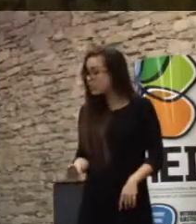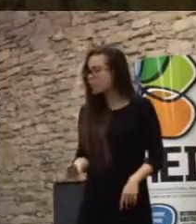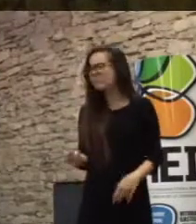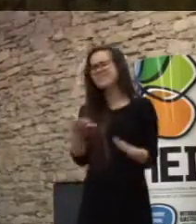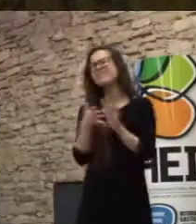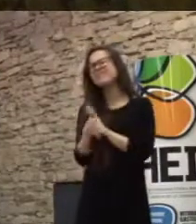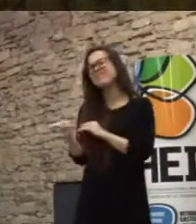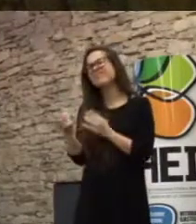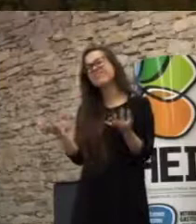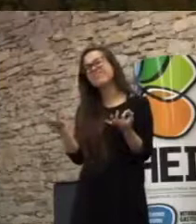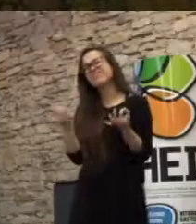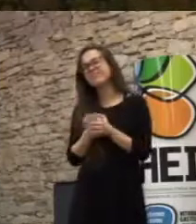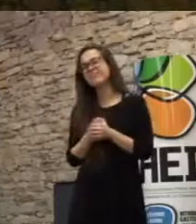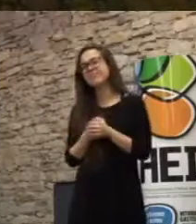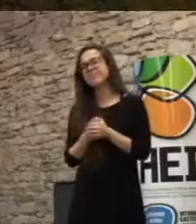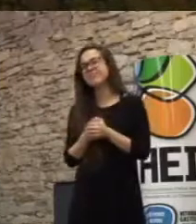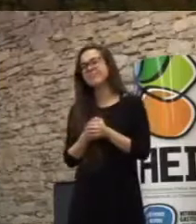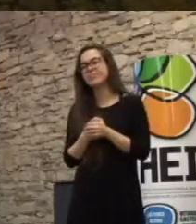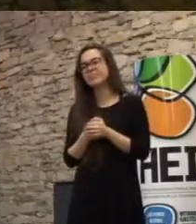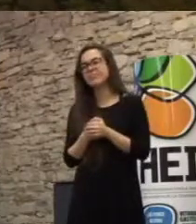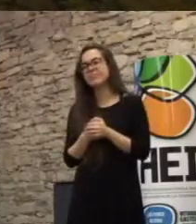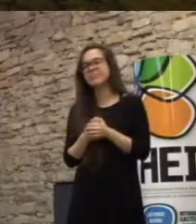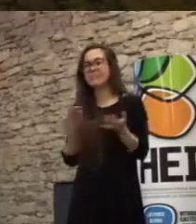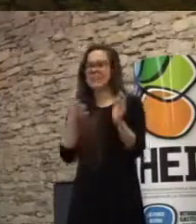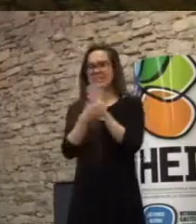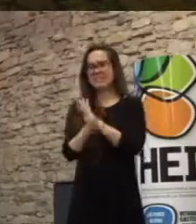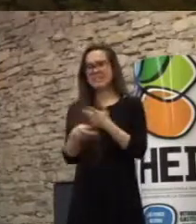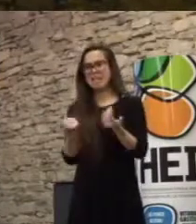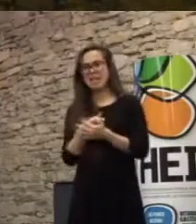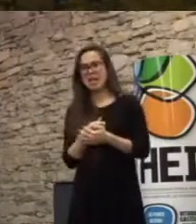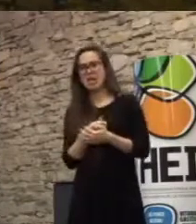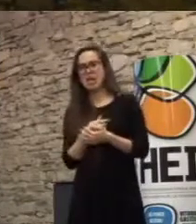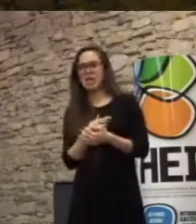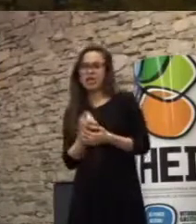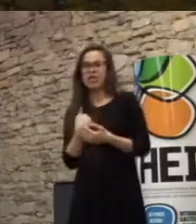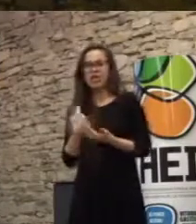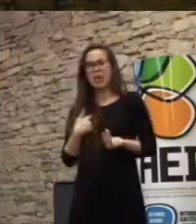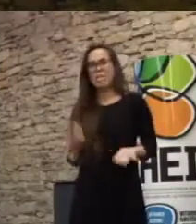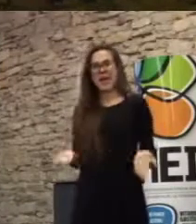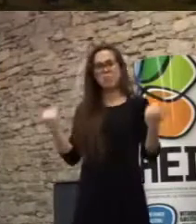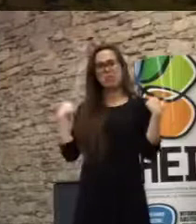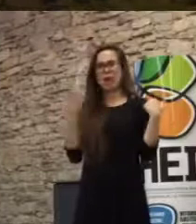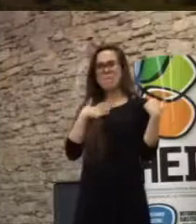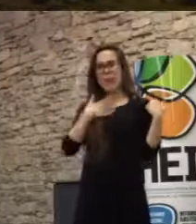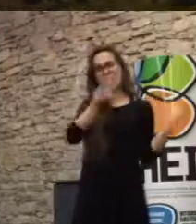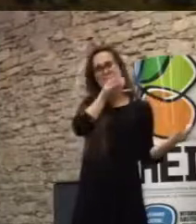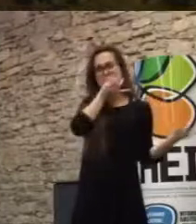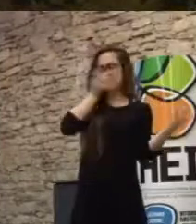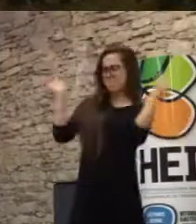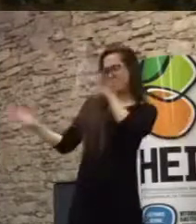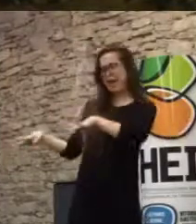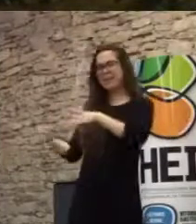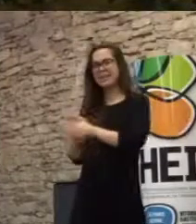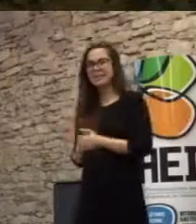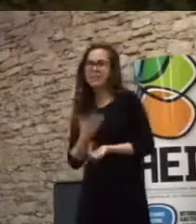haciendo estoy cogiendo con toda la jeta del mundo mi responsabilidad en la comunicación y se la estoy pasando